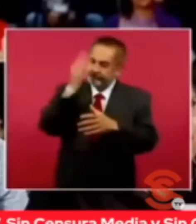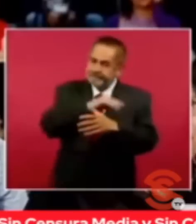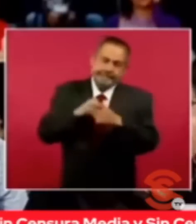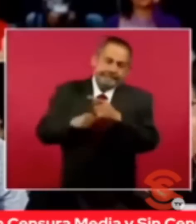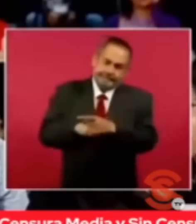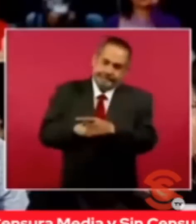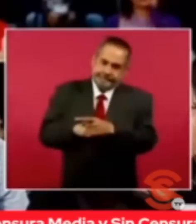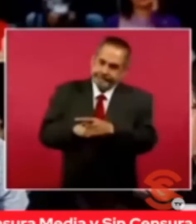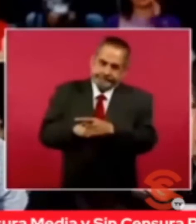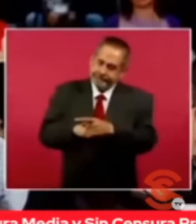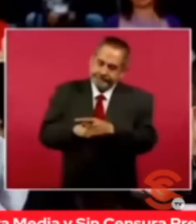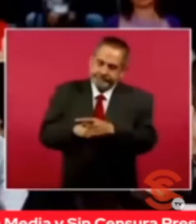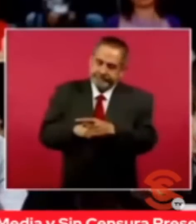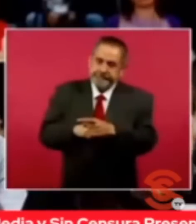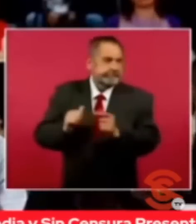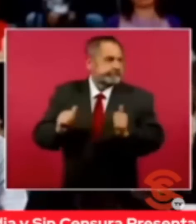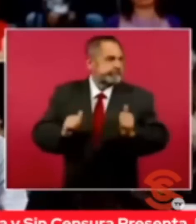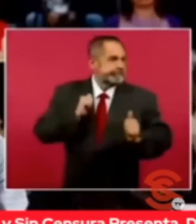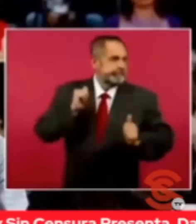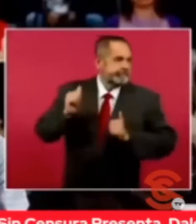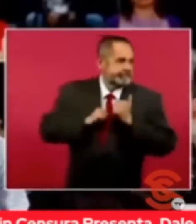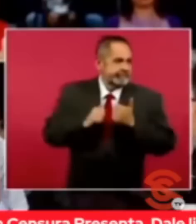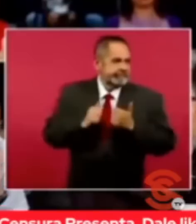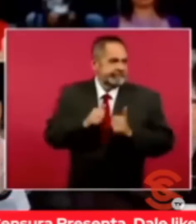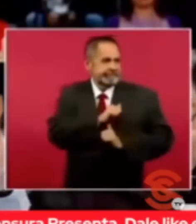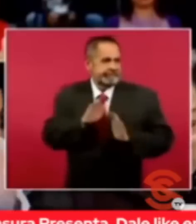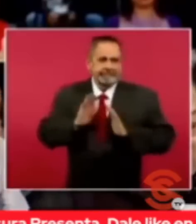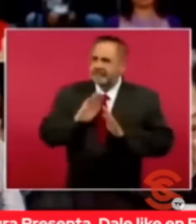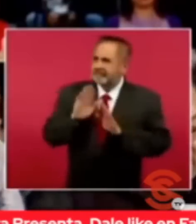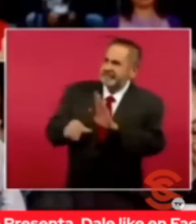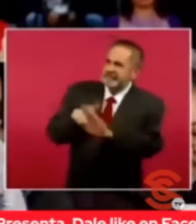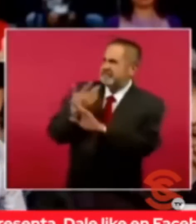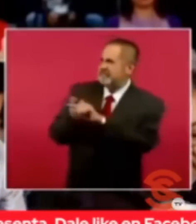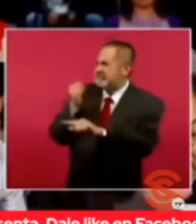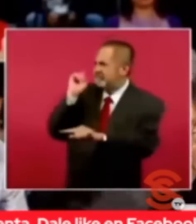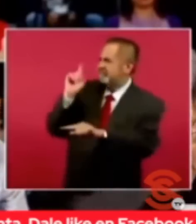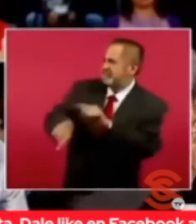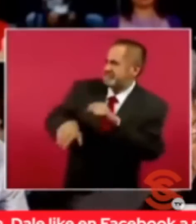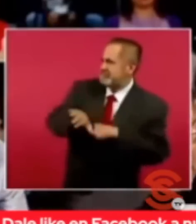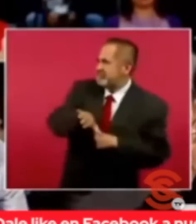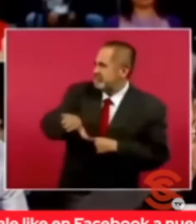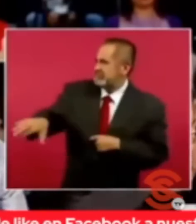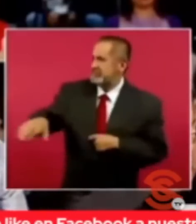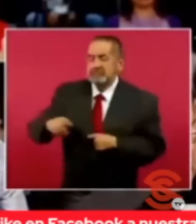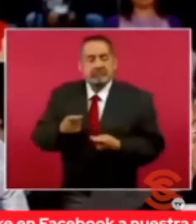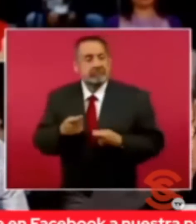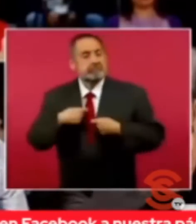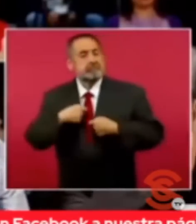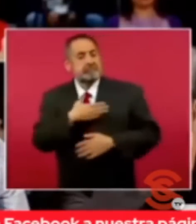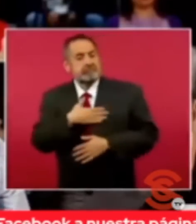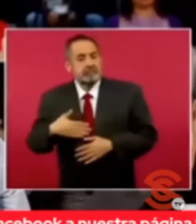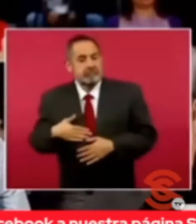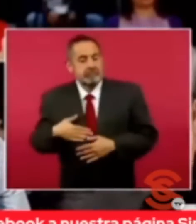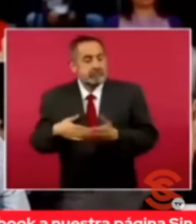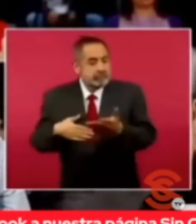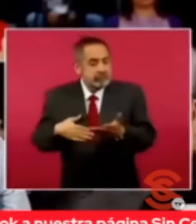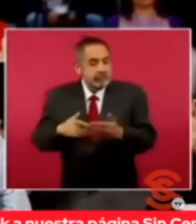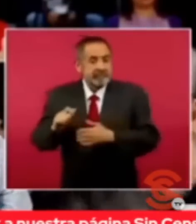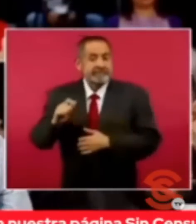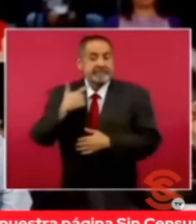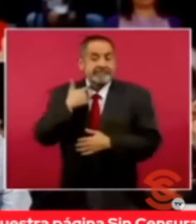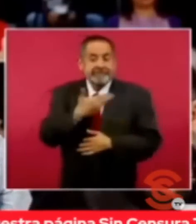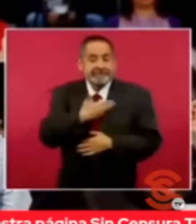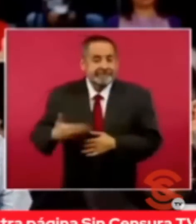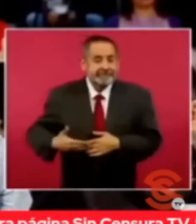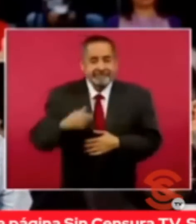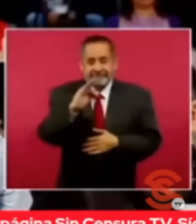que llega al poder por un golpe de Estado contra Pedro Castillo, recibe al expresidente Felipe Calderón,